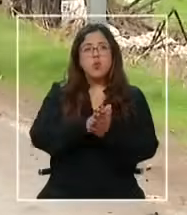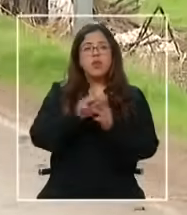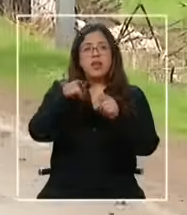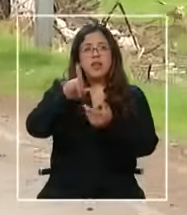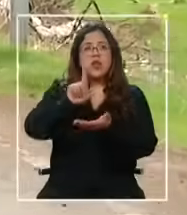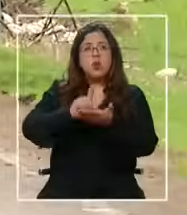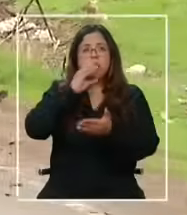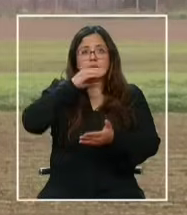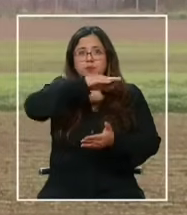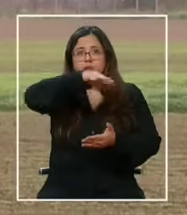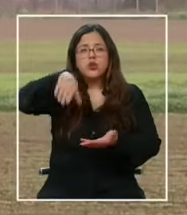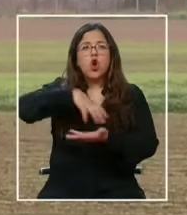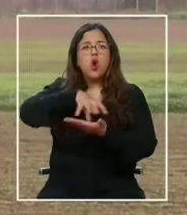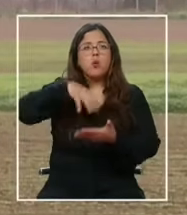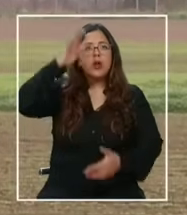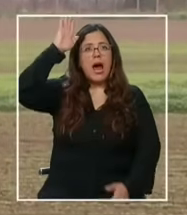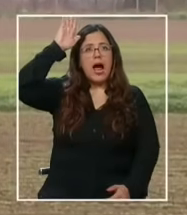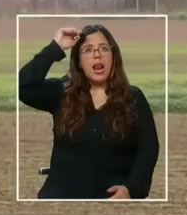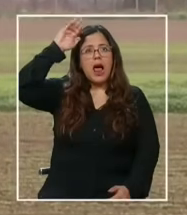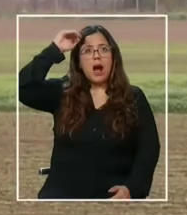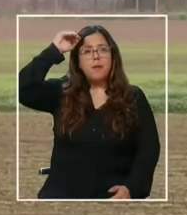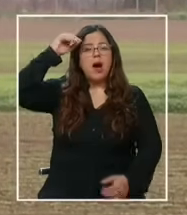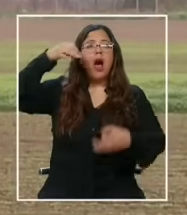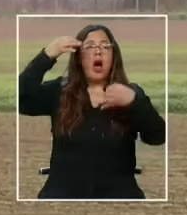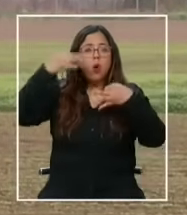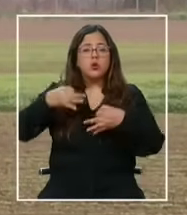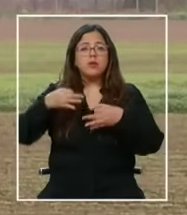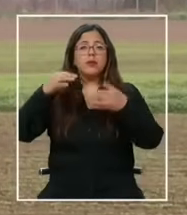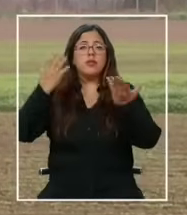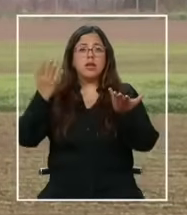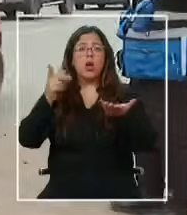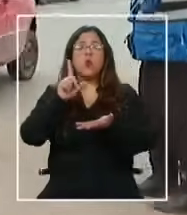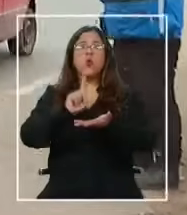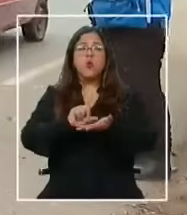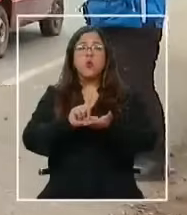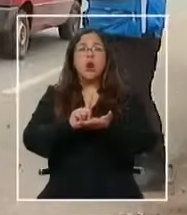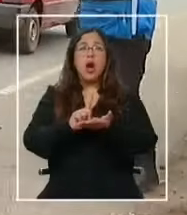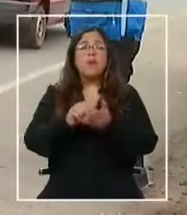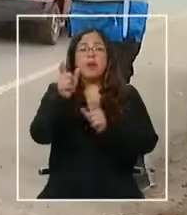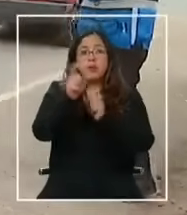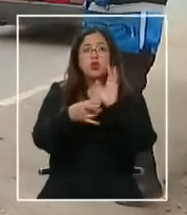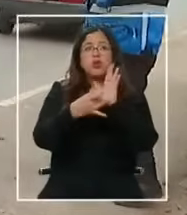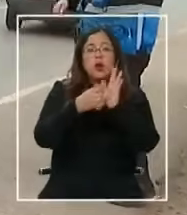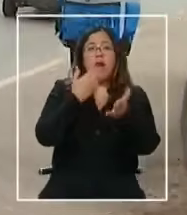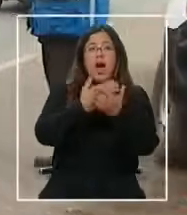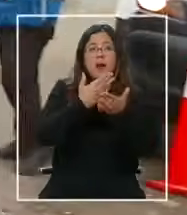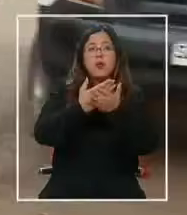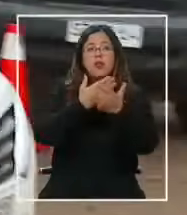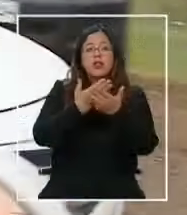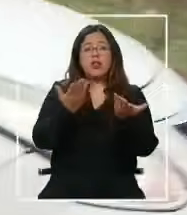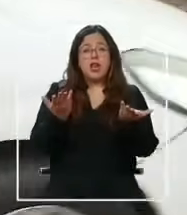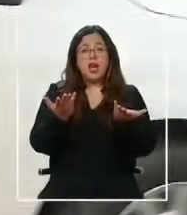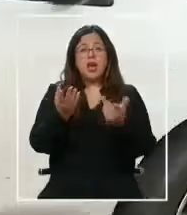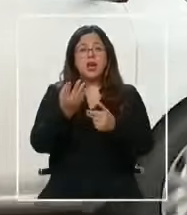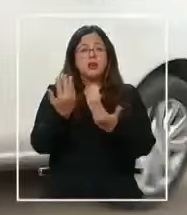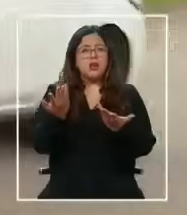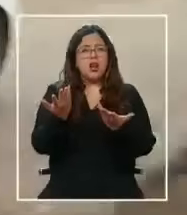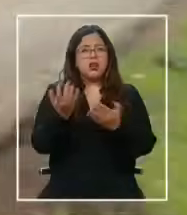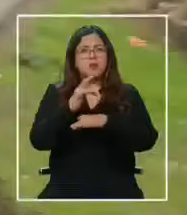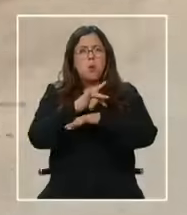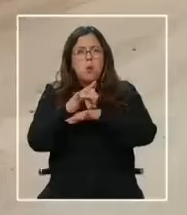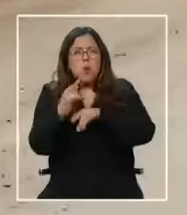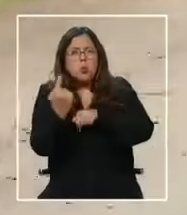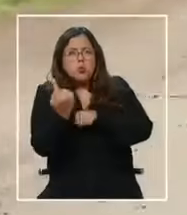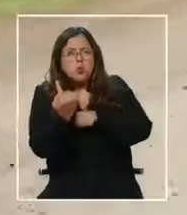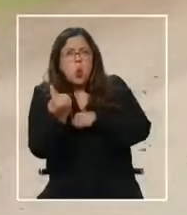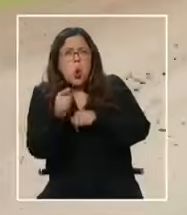agrícola del lampa que se ha transformado en un foco predilecto para delincuentes que se aprovechan de este alejado y desolado lugar para